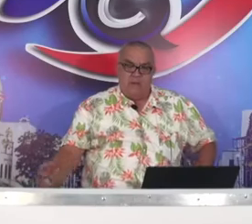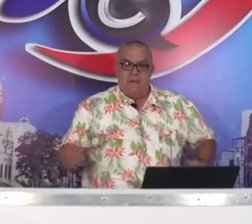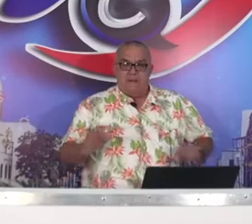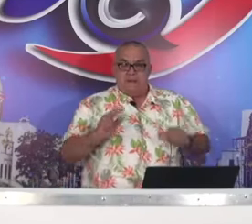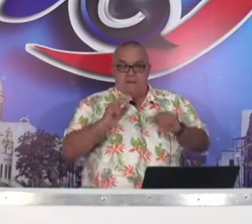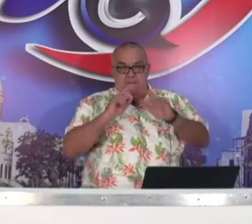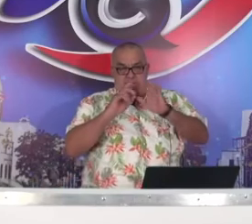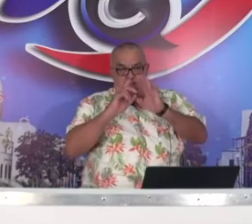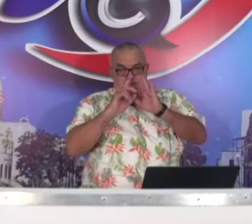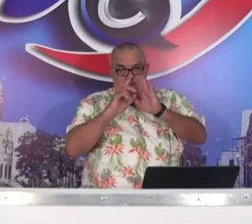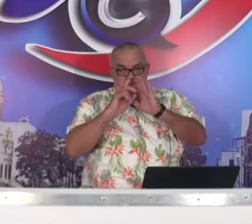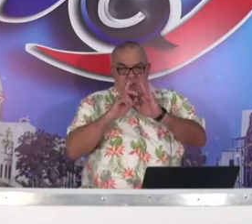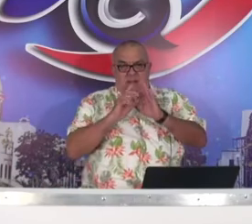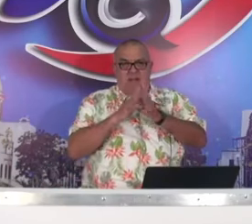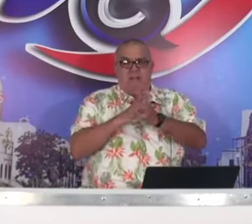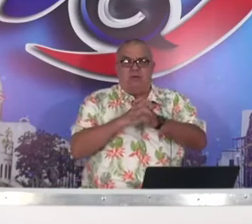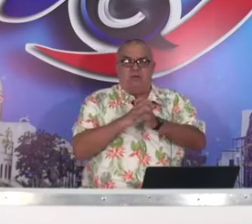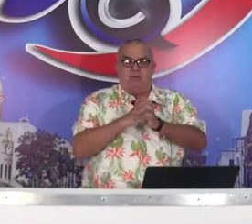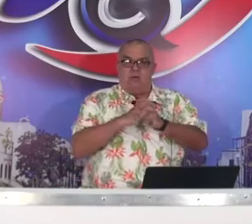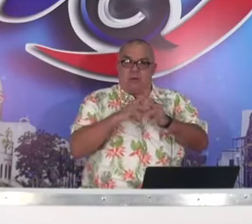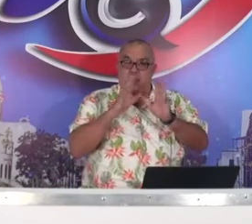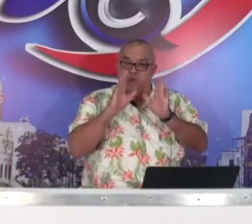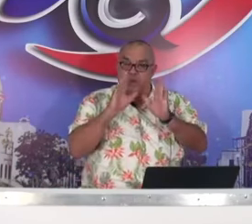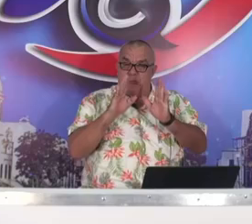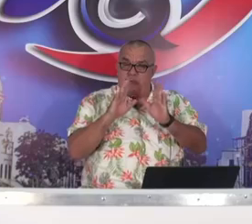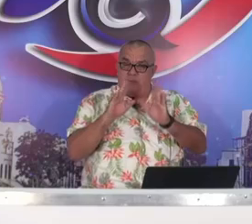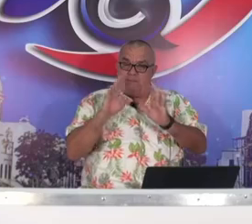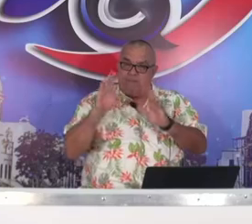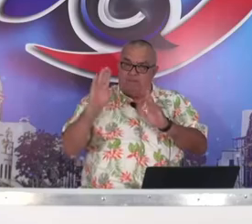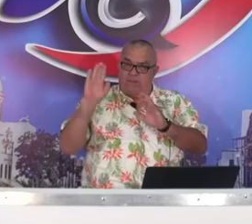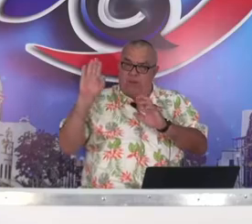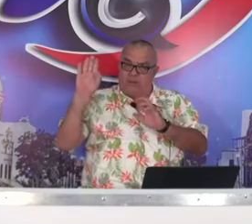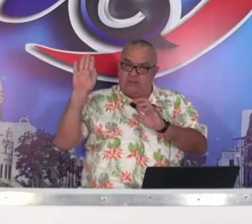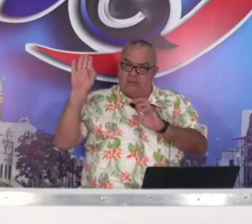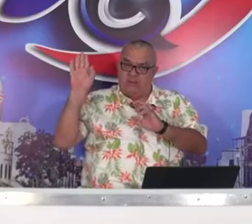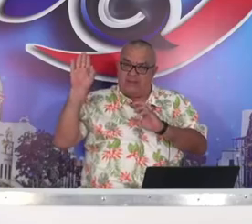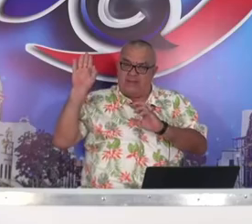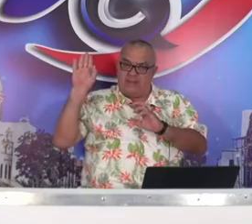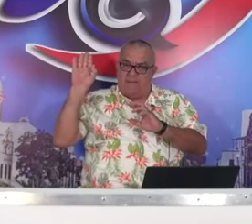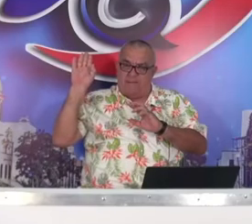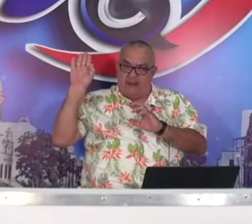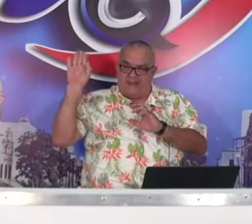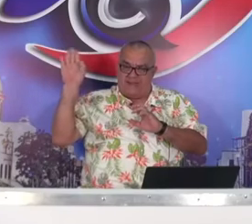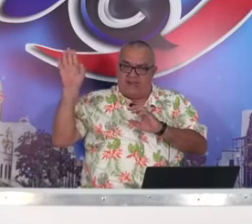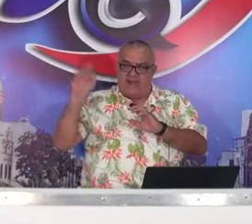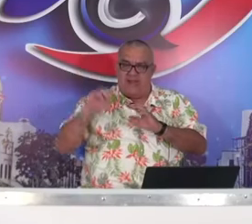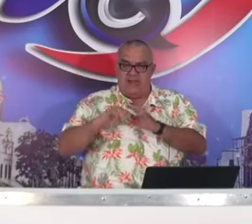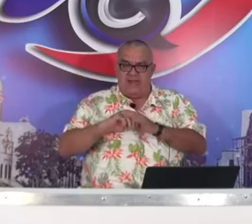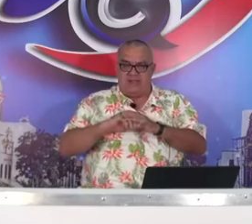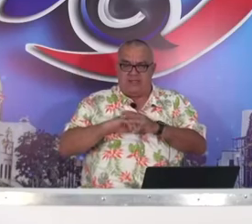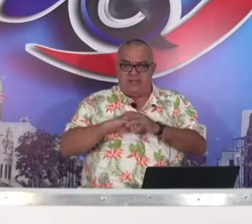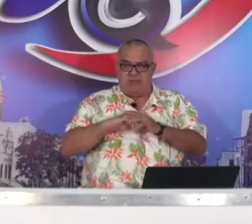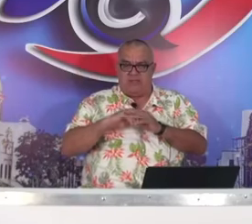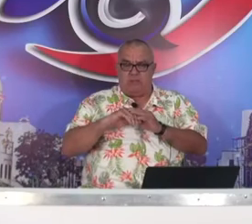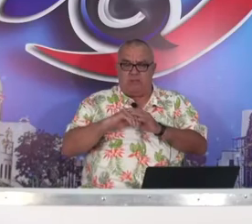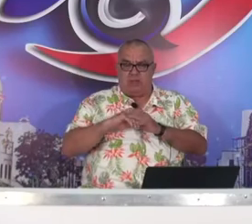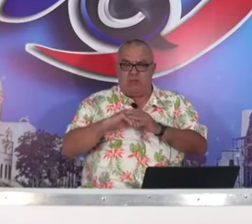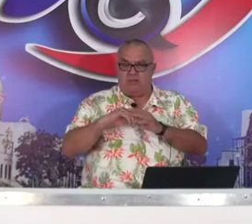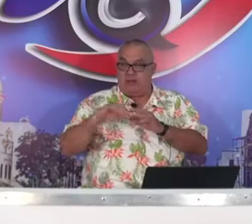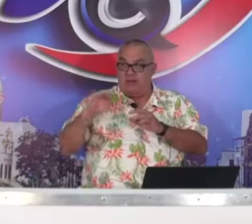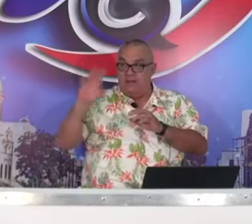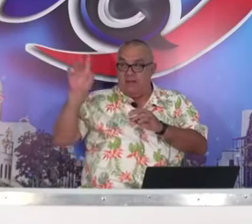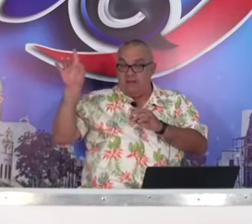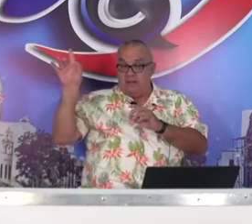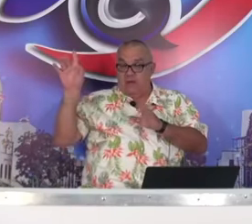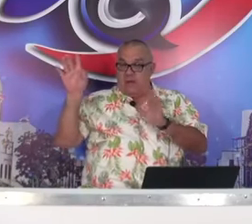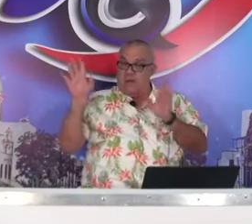conmigo? Mira, no me han confirmado, pero lo más seguro es que llegue a Plaza Galerías. Te voy a decir por qué,